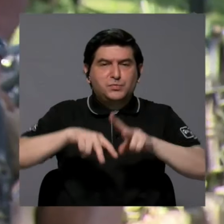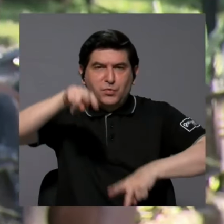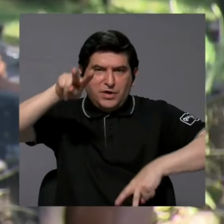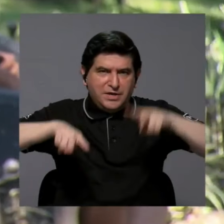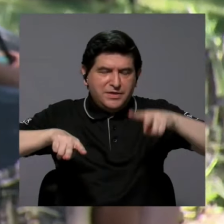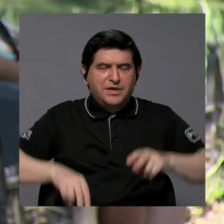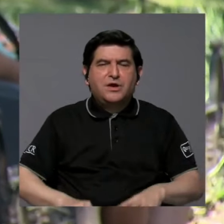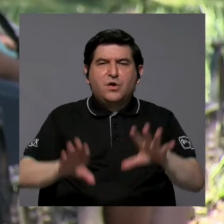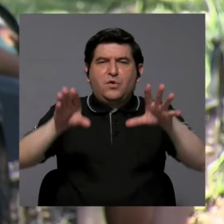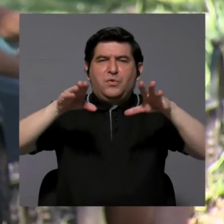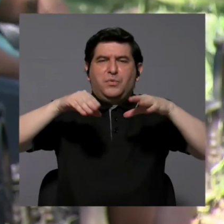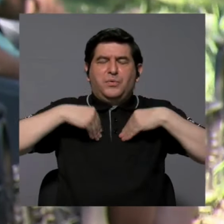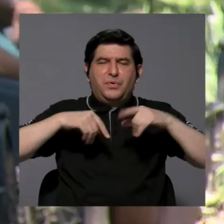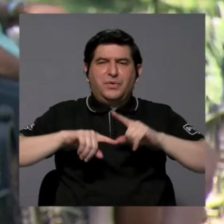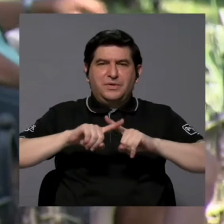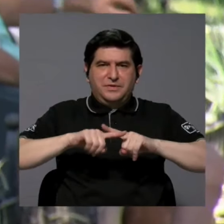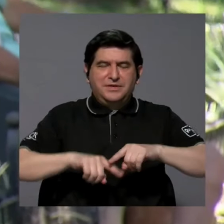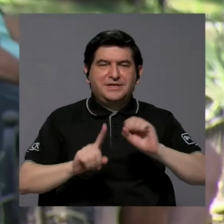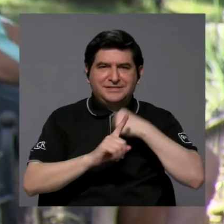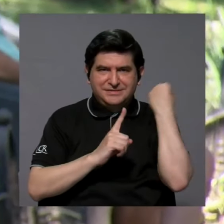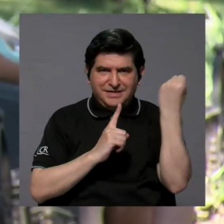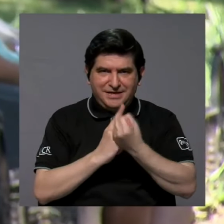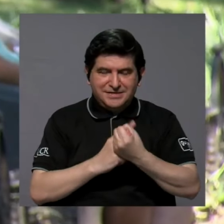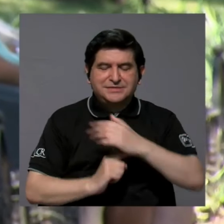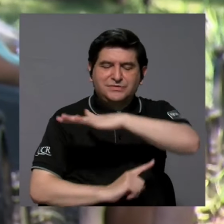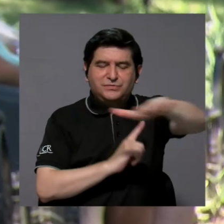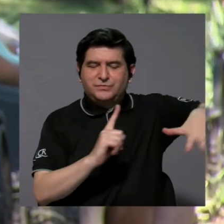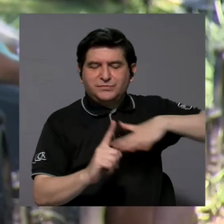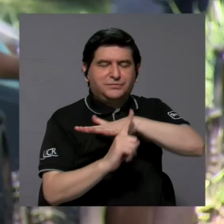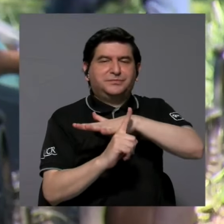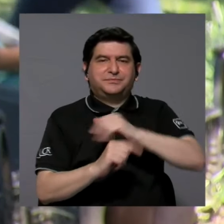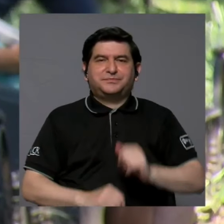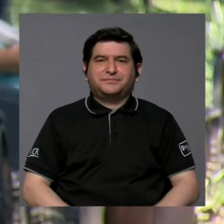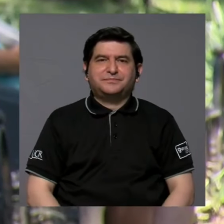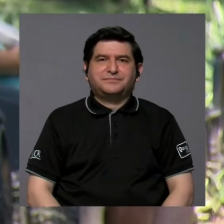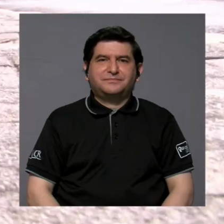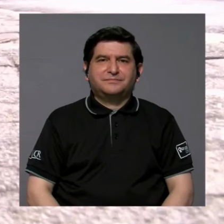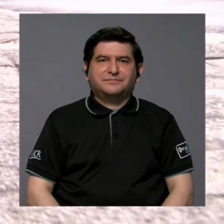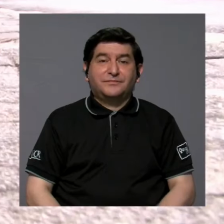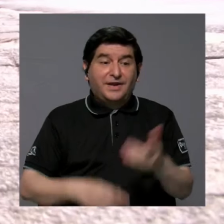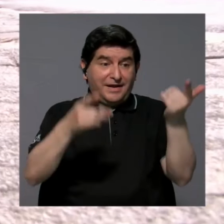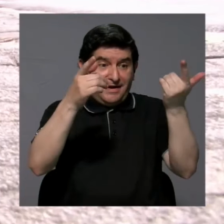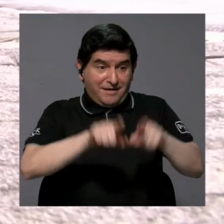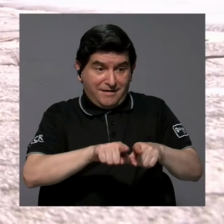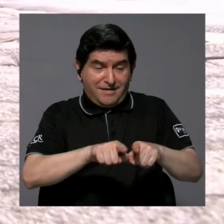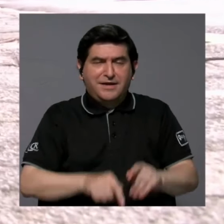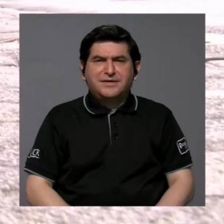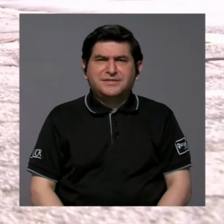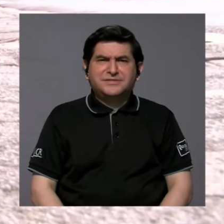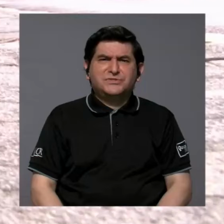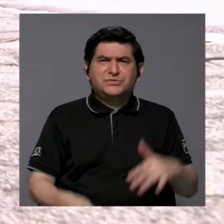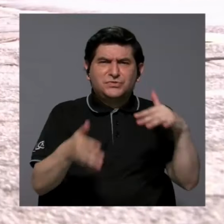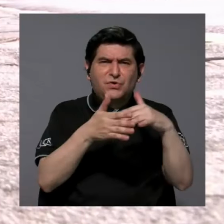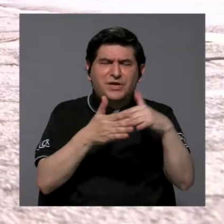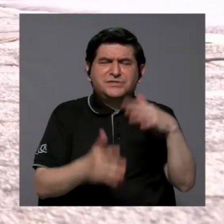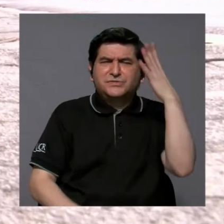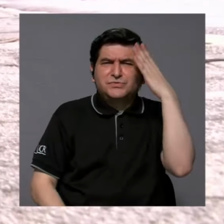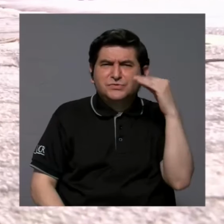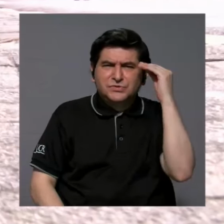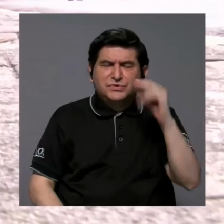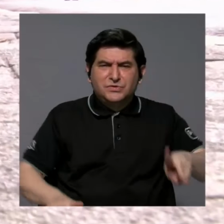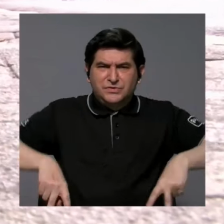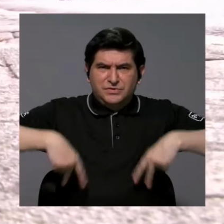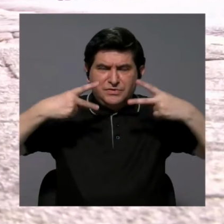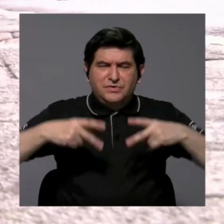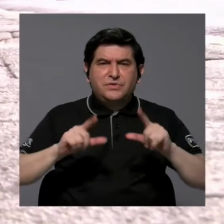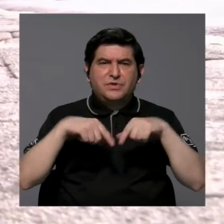pueden variar y adaptarse según las diferentes circunstancias del entorno. En este caso, se refiere al estudio de las